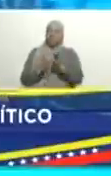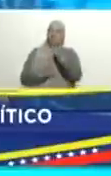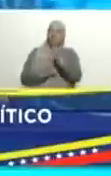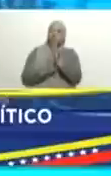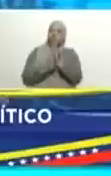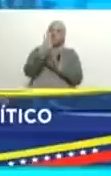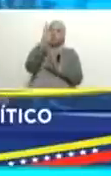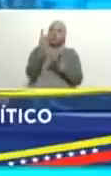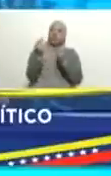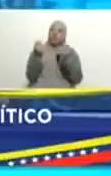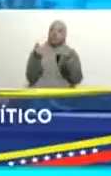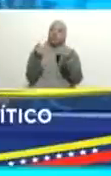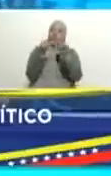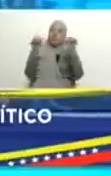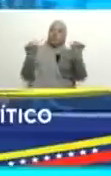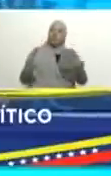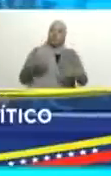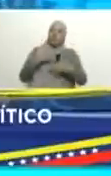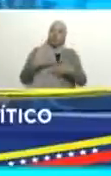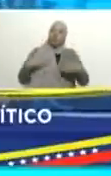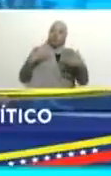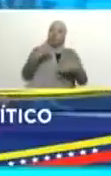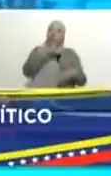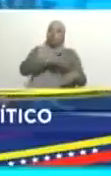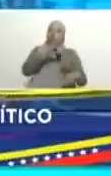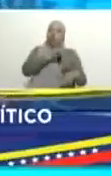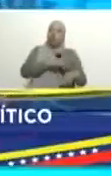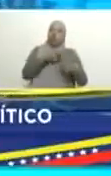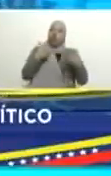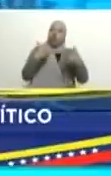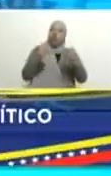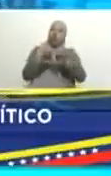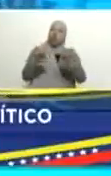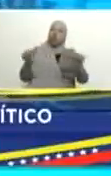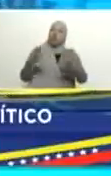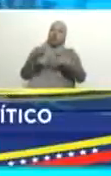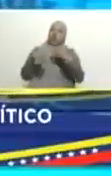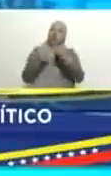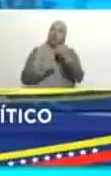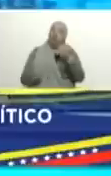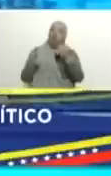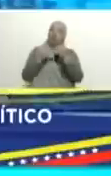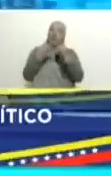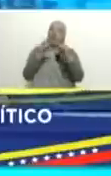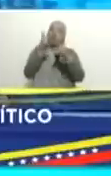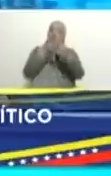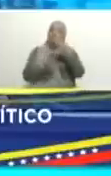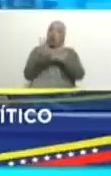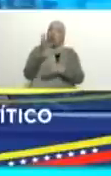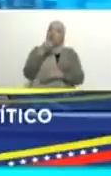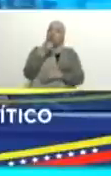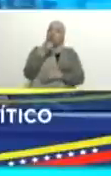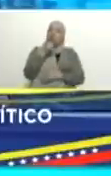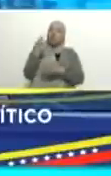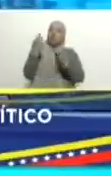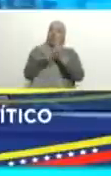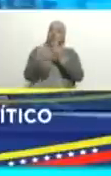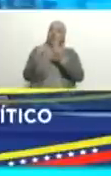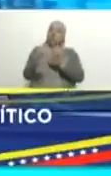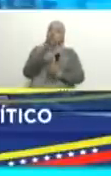recuperación del estado de bienestar social, del estado de igualdad social, la recuperación de los